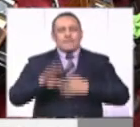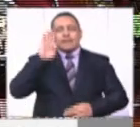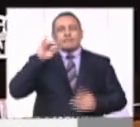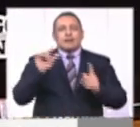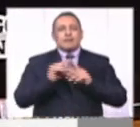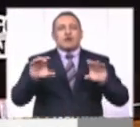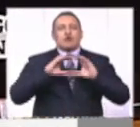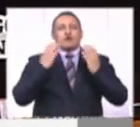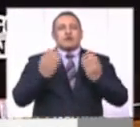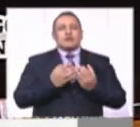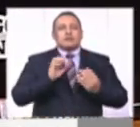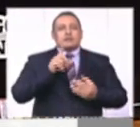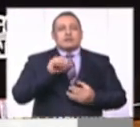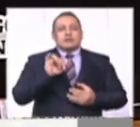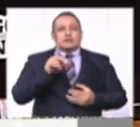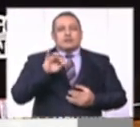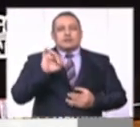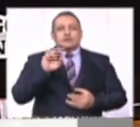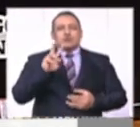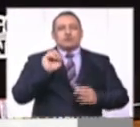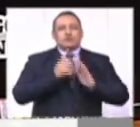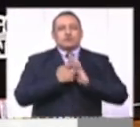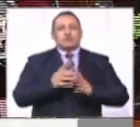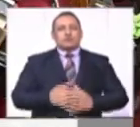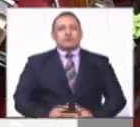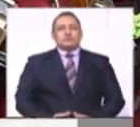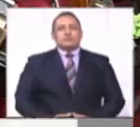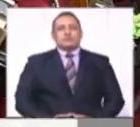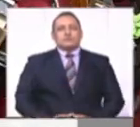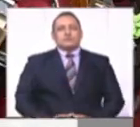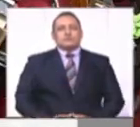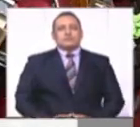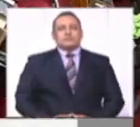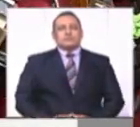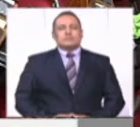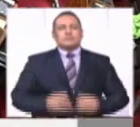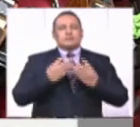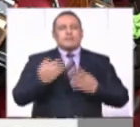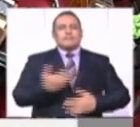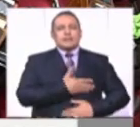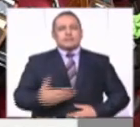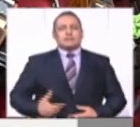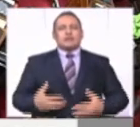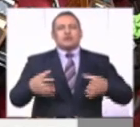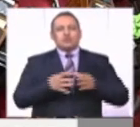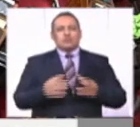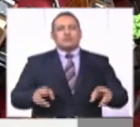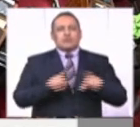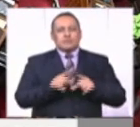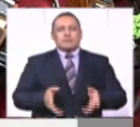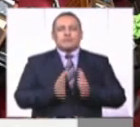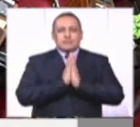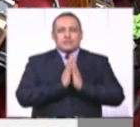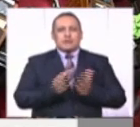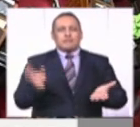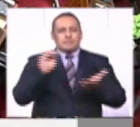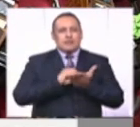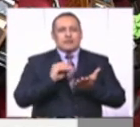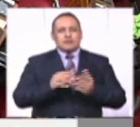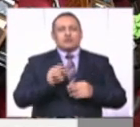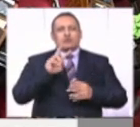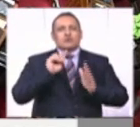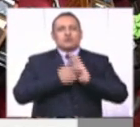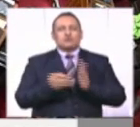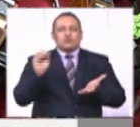palabra la congresista lady camones por 2 minutos presidente Ada le sugeriría por favor se les Solicito